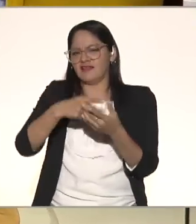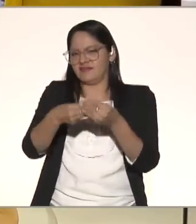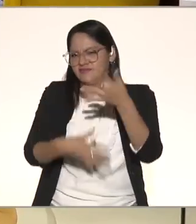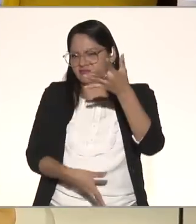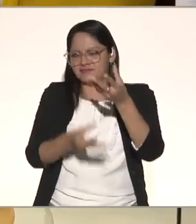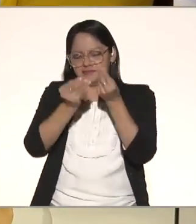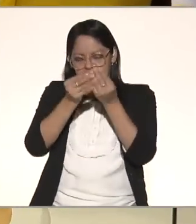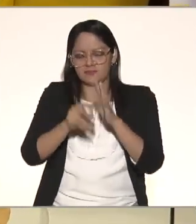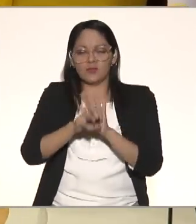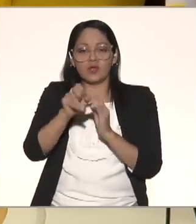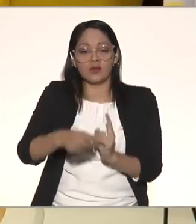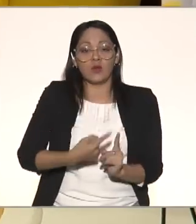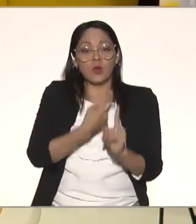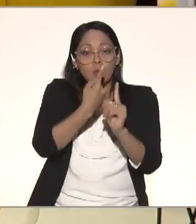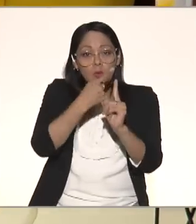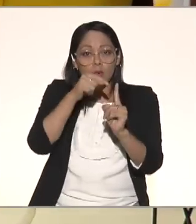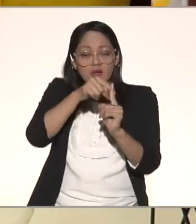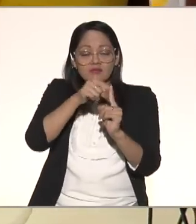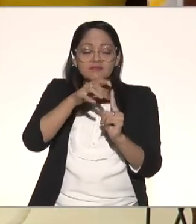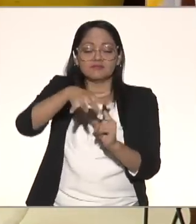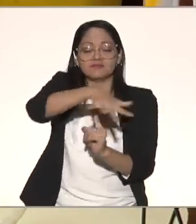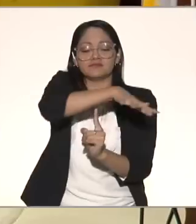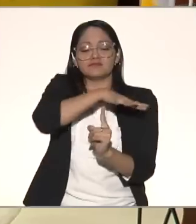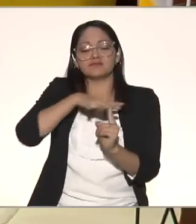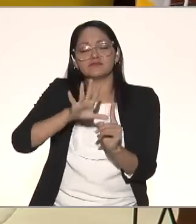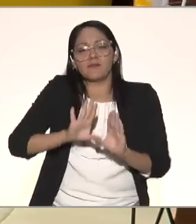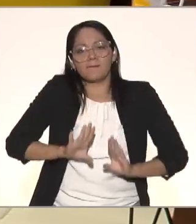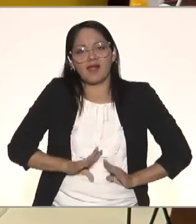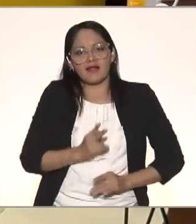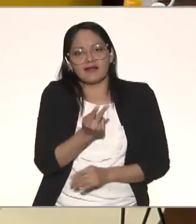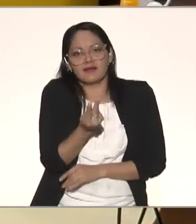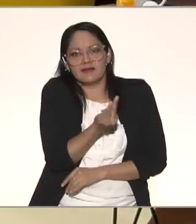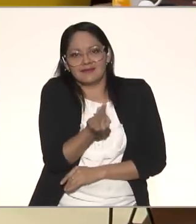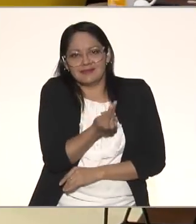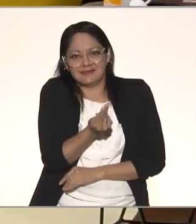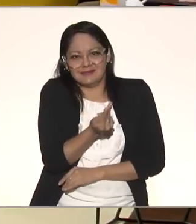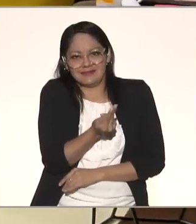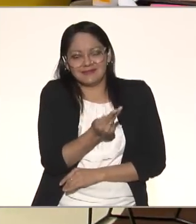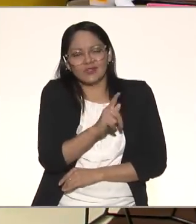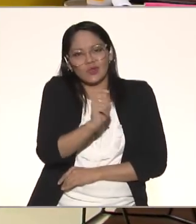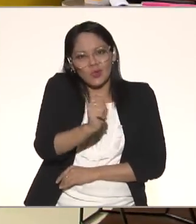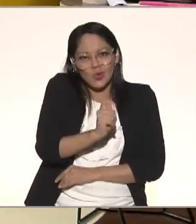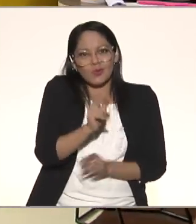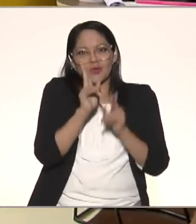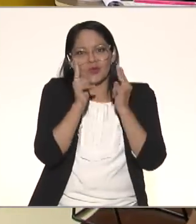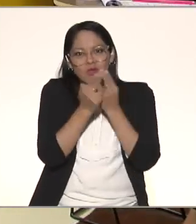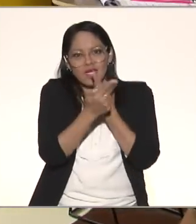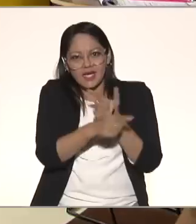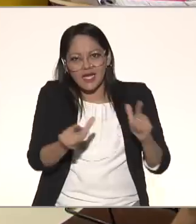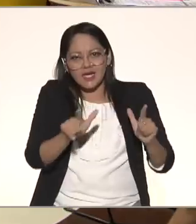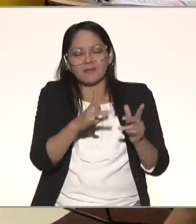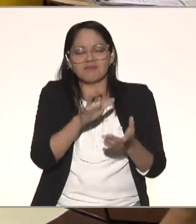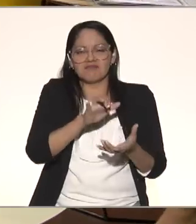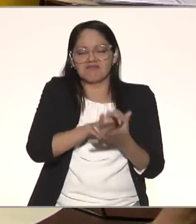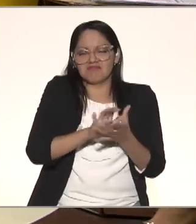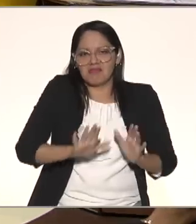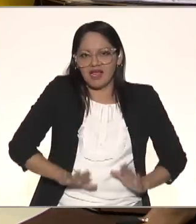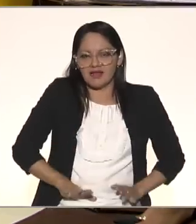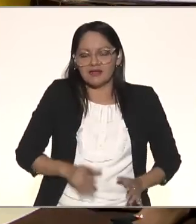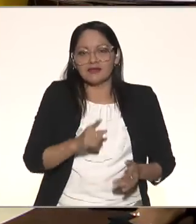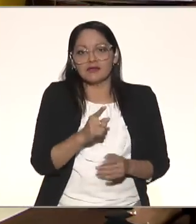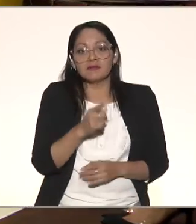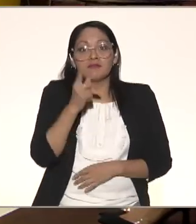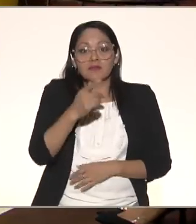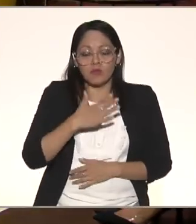La pareja es uno de estos contextos. Pero tenemos que entender de qué se trata la vocación. La vocación universal es el